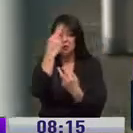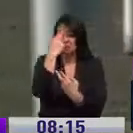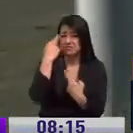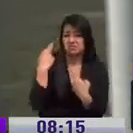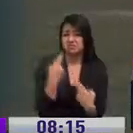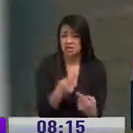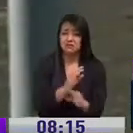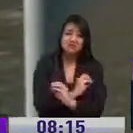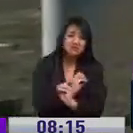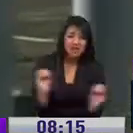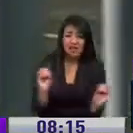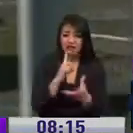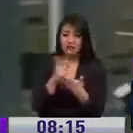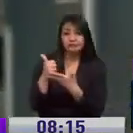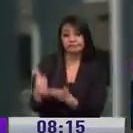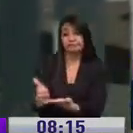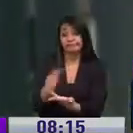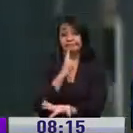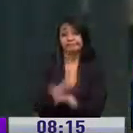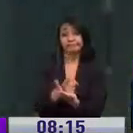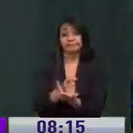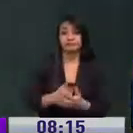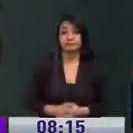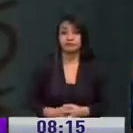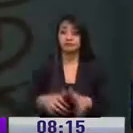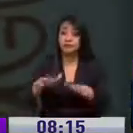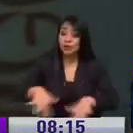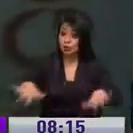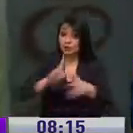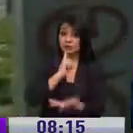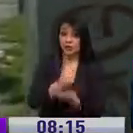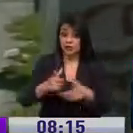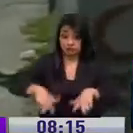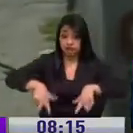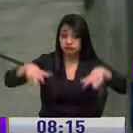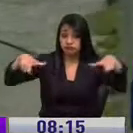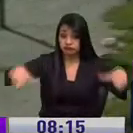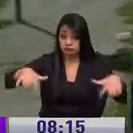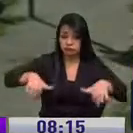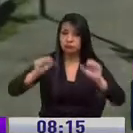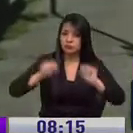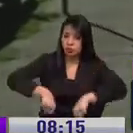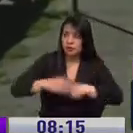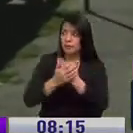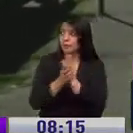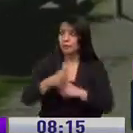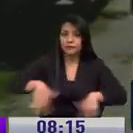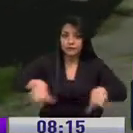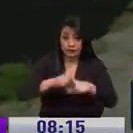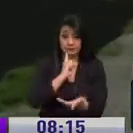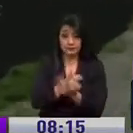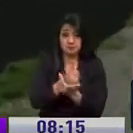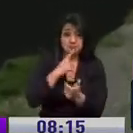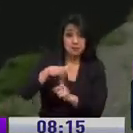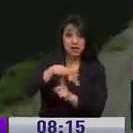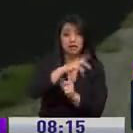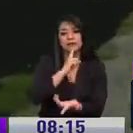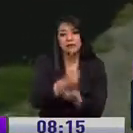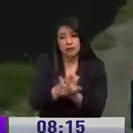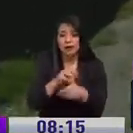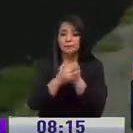ni fundamentos para esto. Y es un espacio realmente grande el que aquí se podría aprovechar para un espacio verde. Sí, es